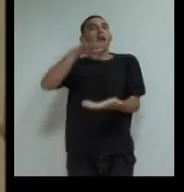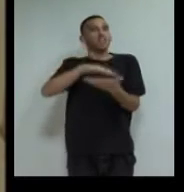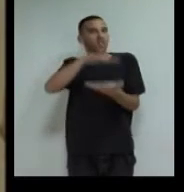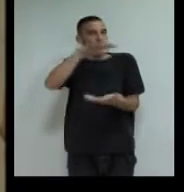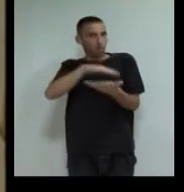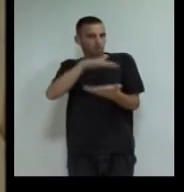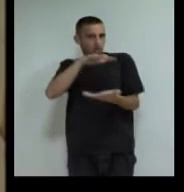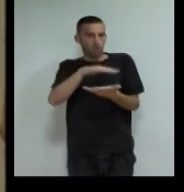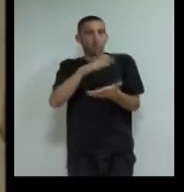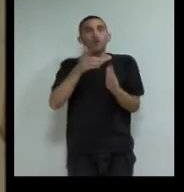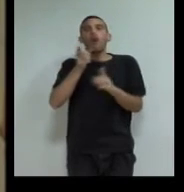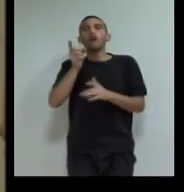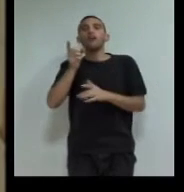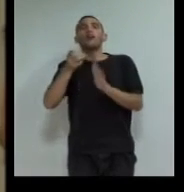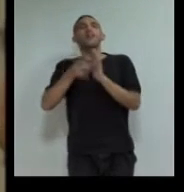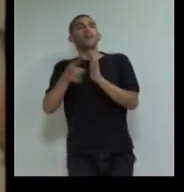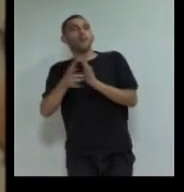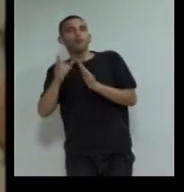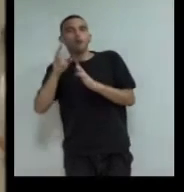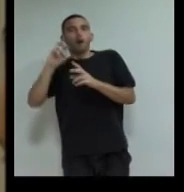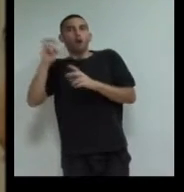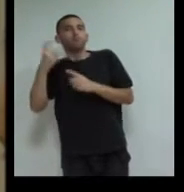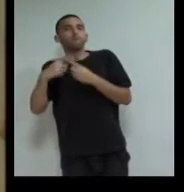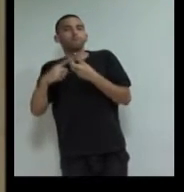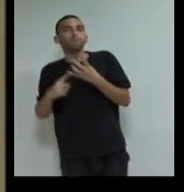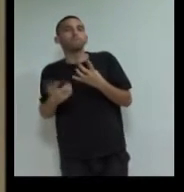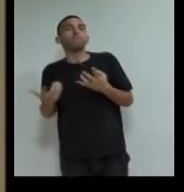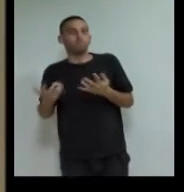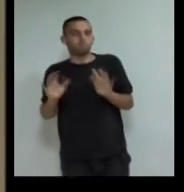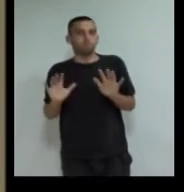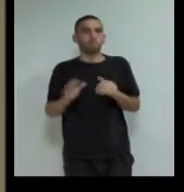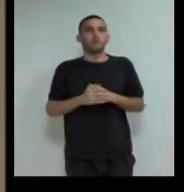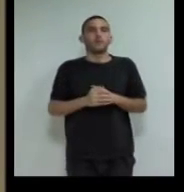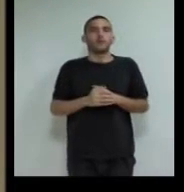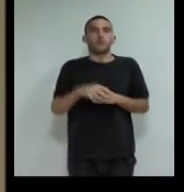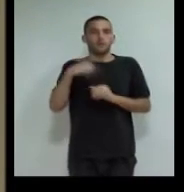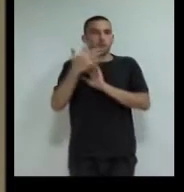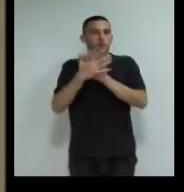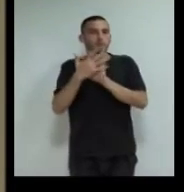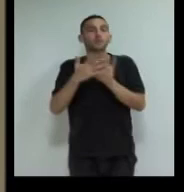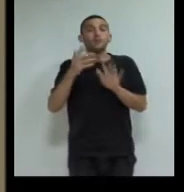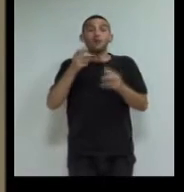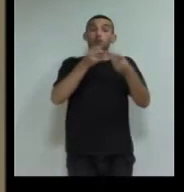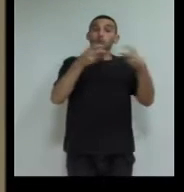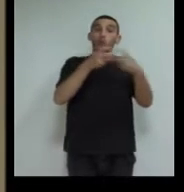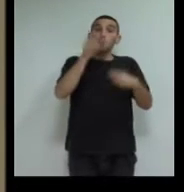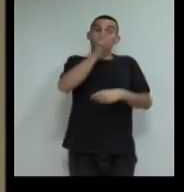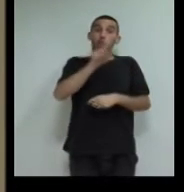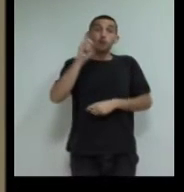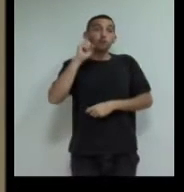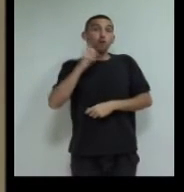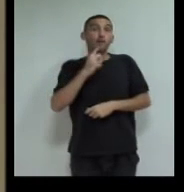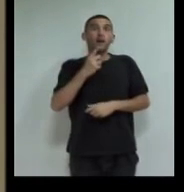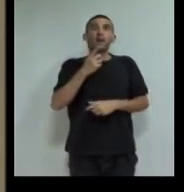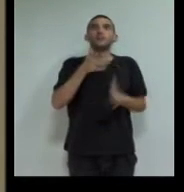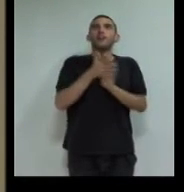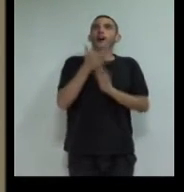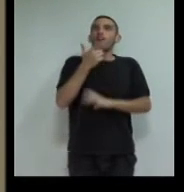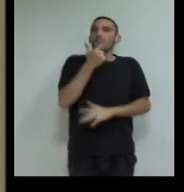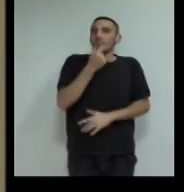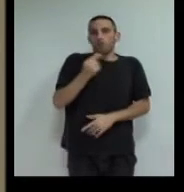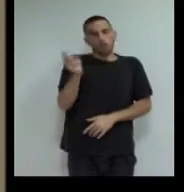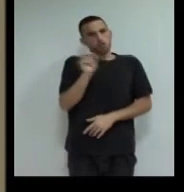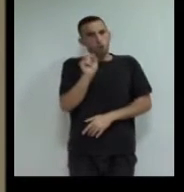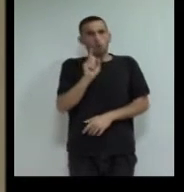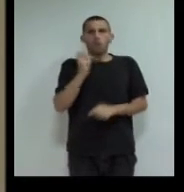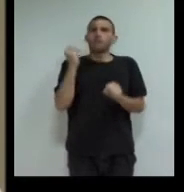otros aspectos. Subtitular para las personas sordas, digo para aquellos que no es una cosa ni una tarea fácil. Es